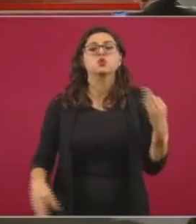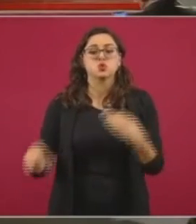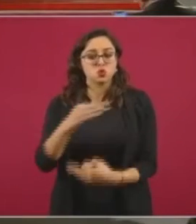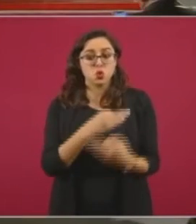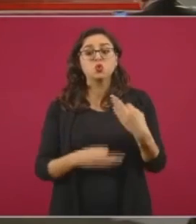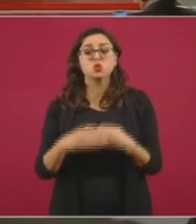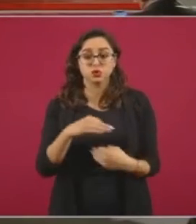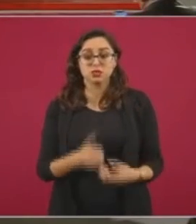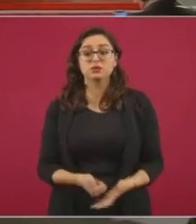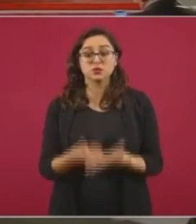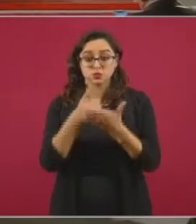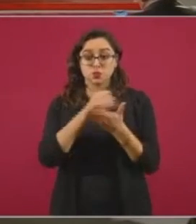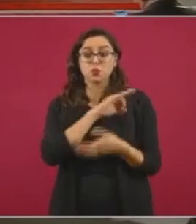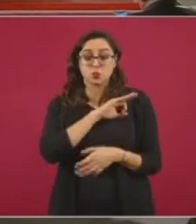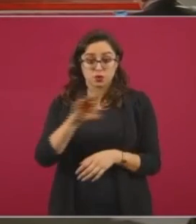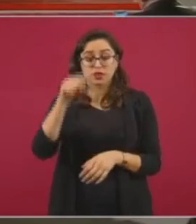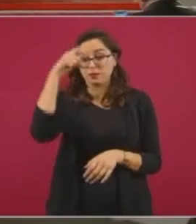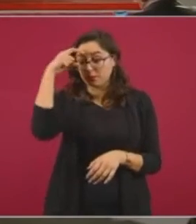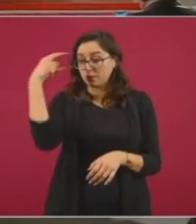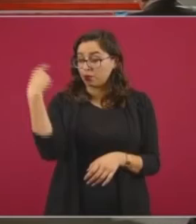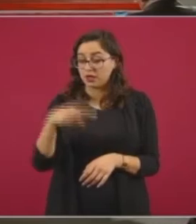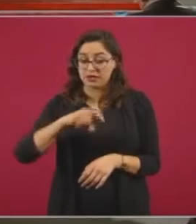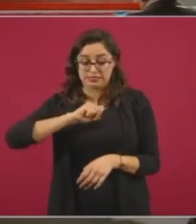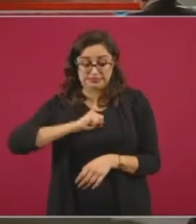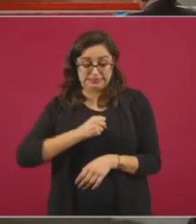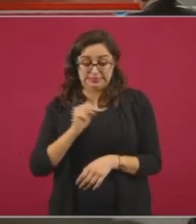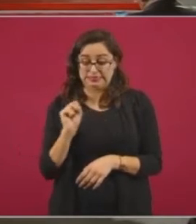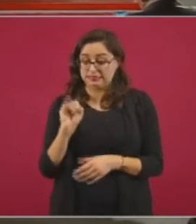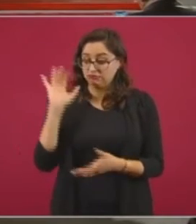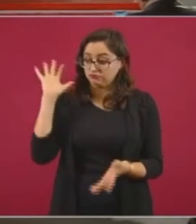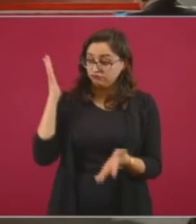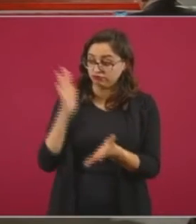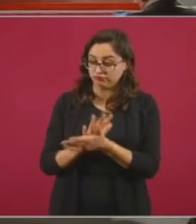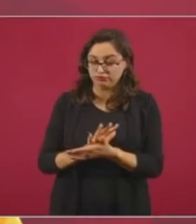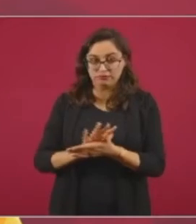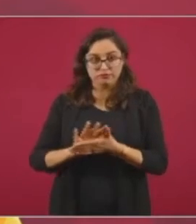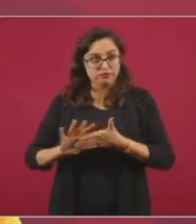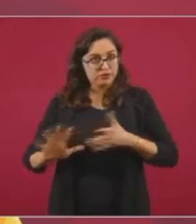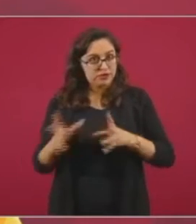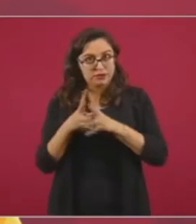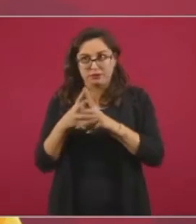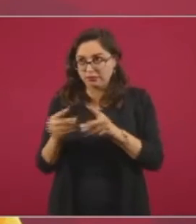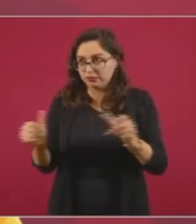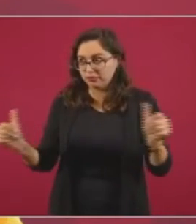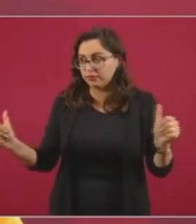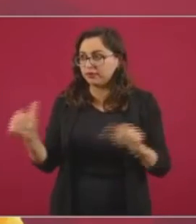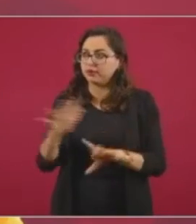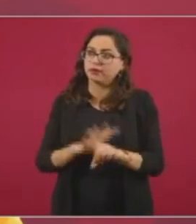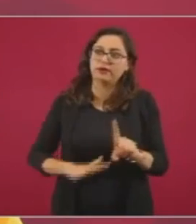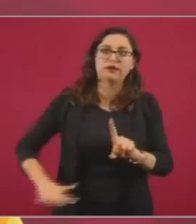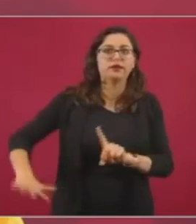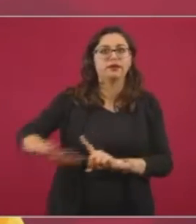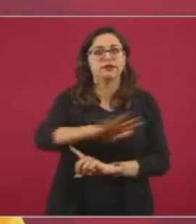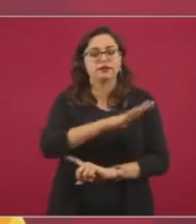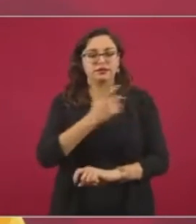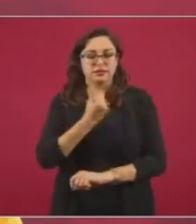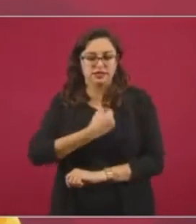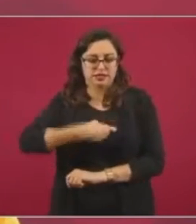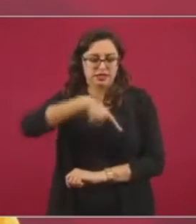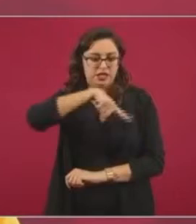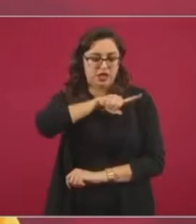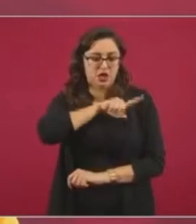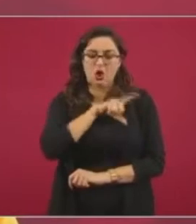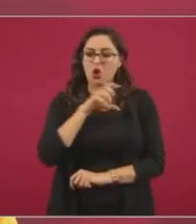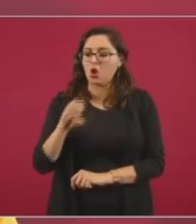a los esfuerzos destinados a poner fin al SIDA y hacer del mundo un lugar más saludable. Cuenten con la